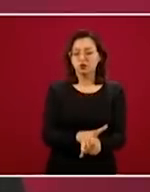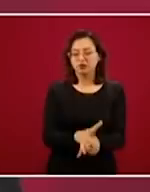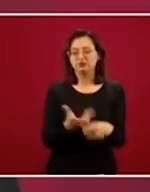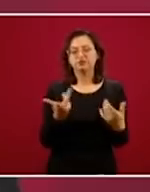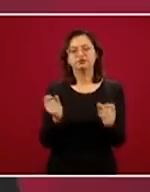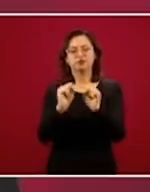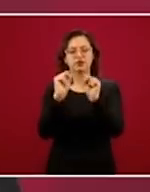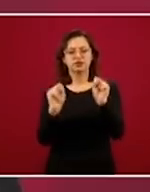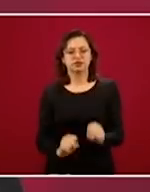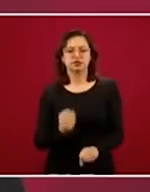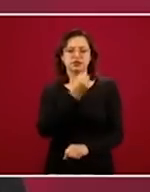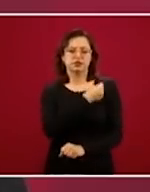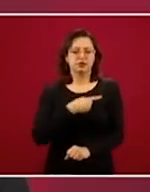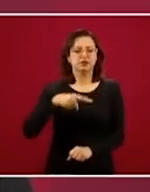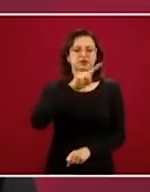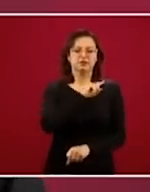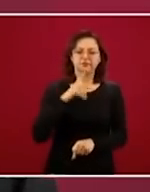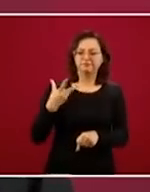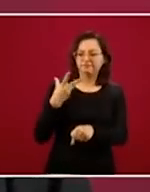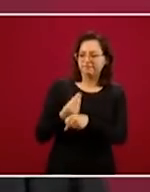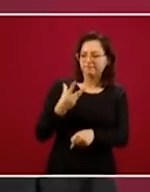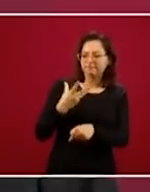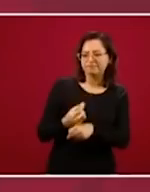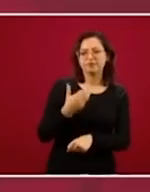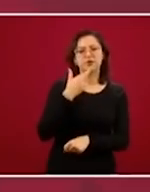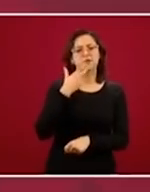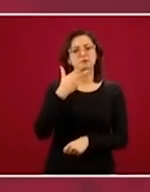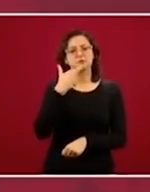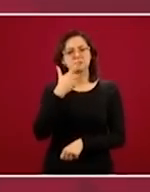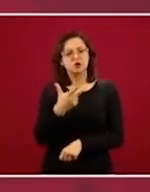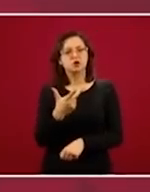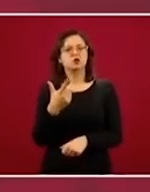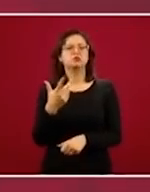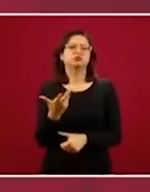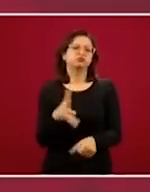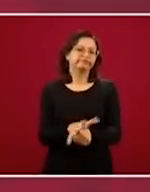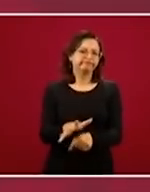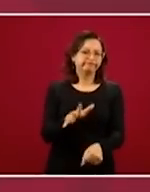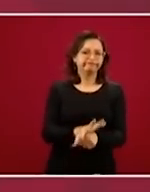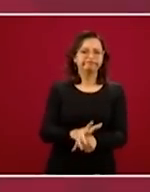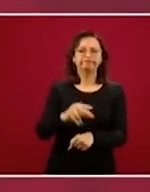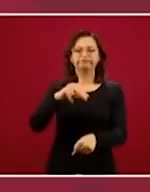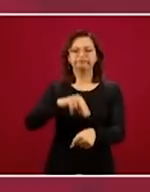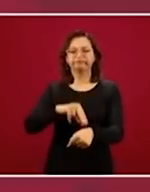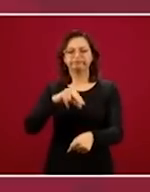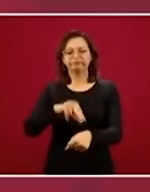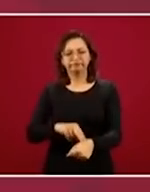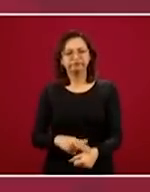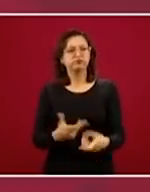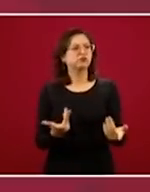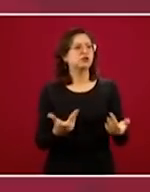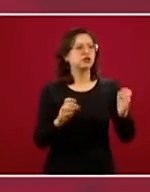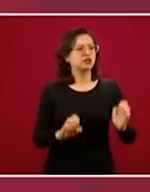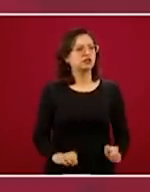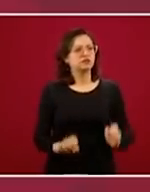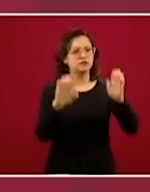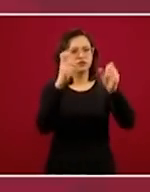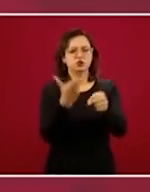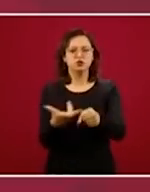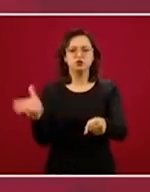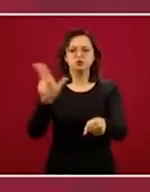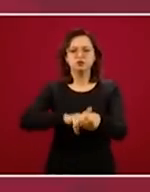de salud que nos falta en los médicos que se mejoren las instalaciones